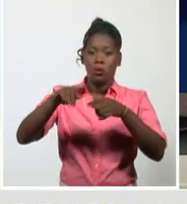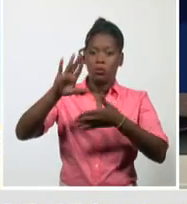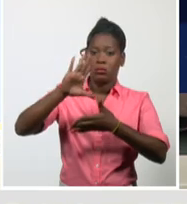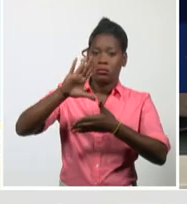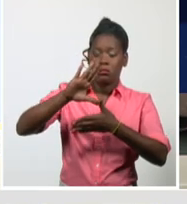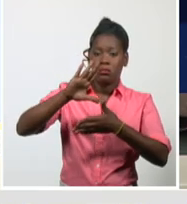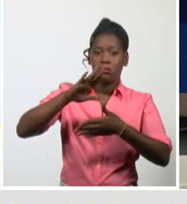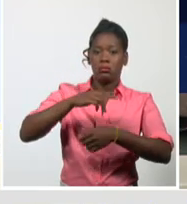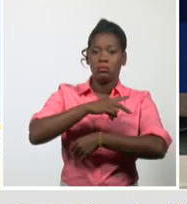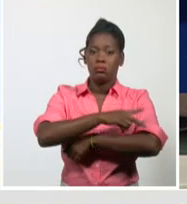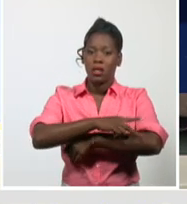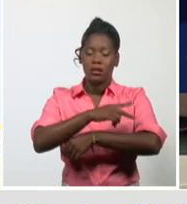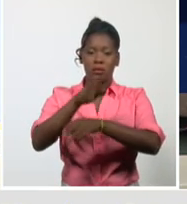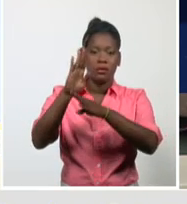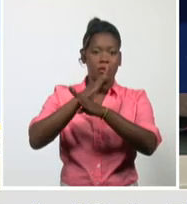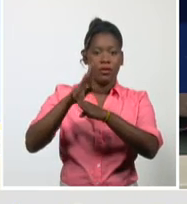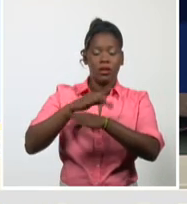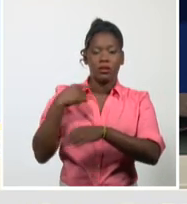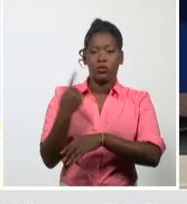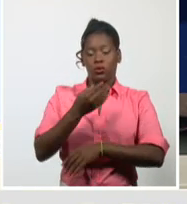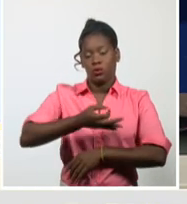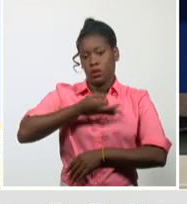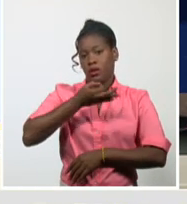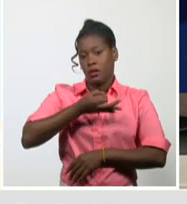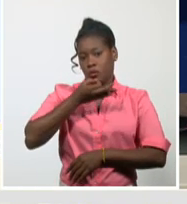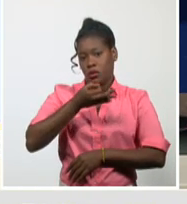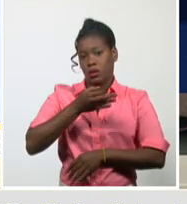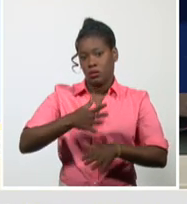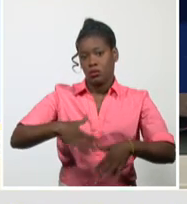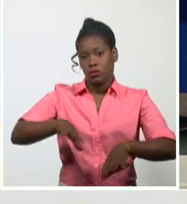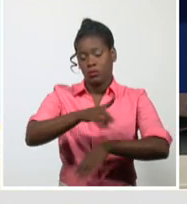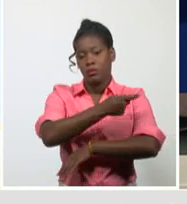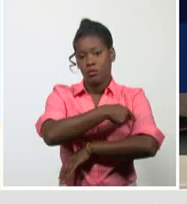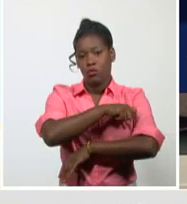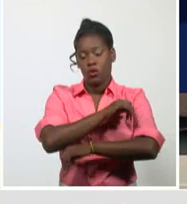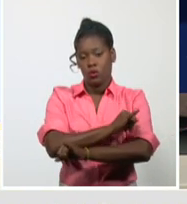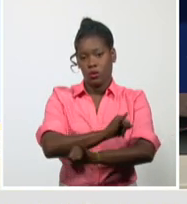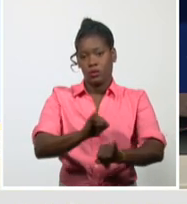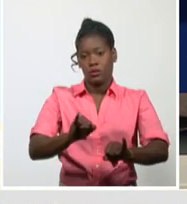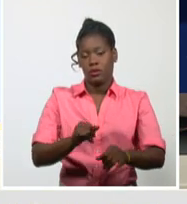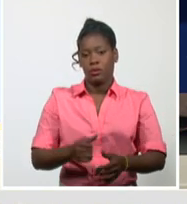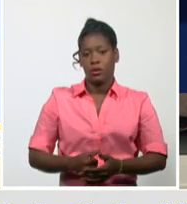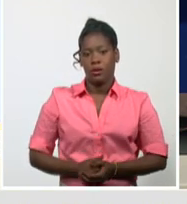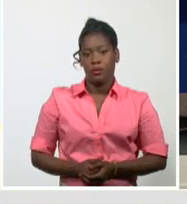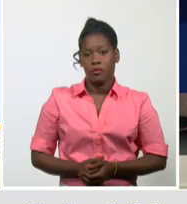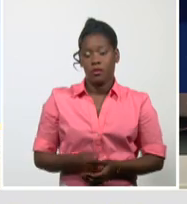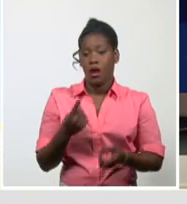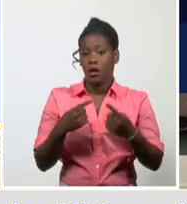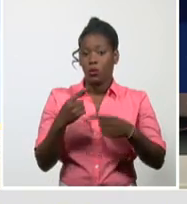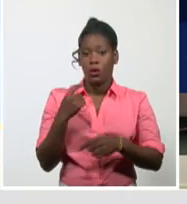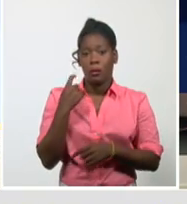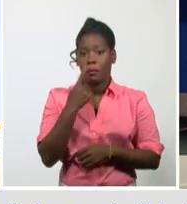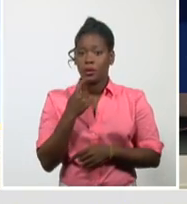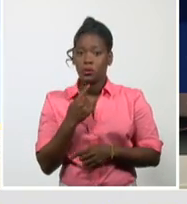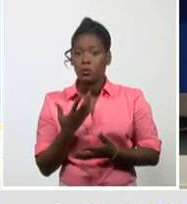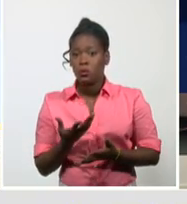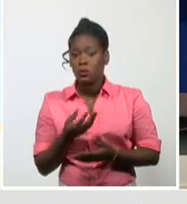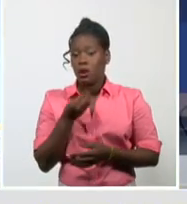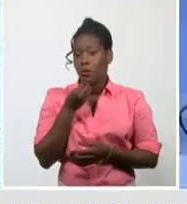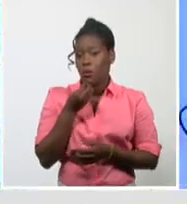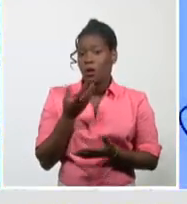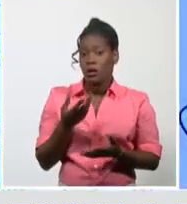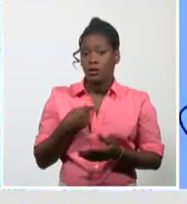que brindamos hoy a nuestra población. Las preguntas que puedan tener por ahí. Por